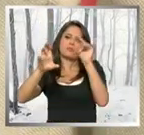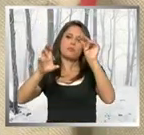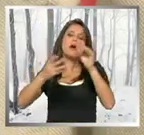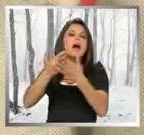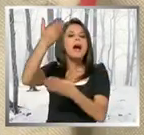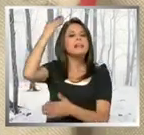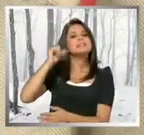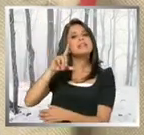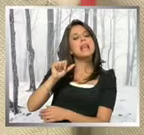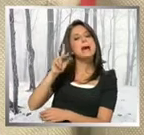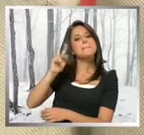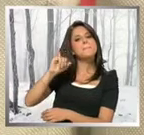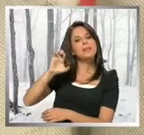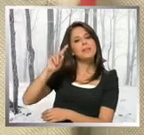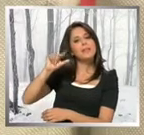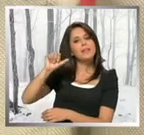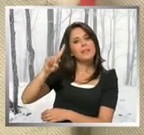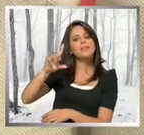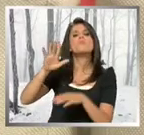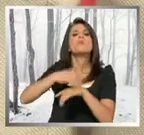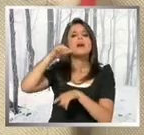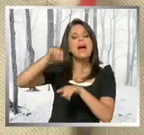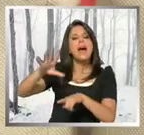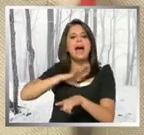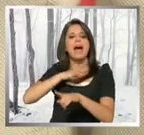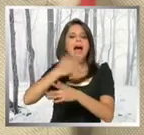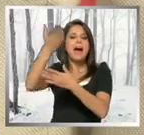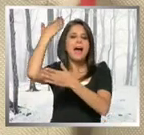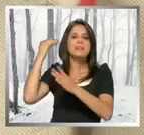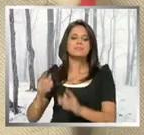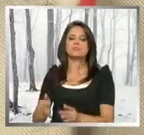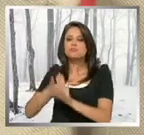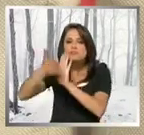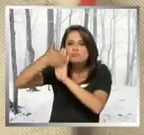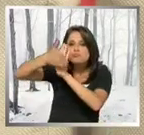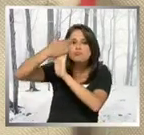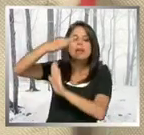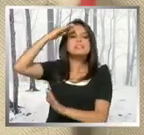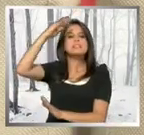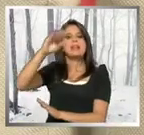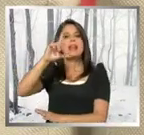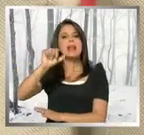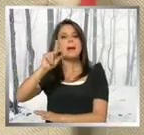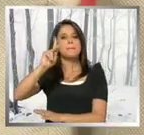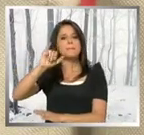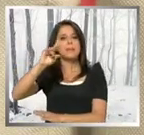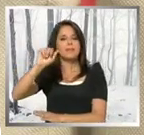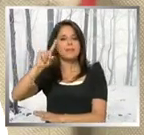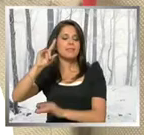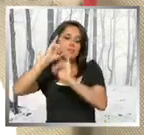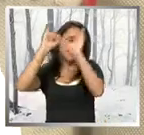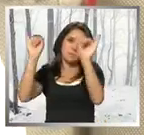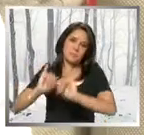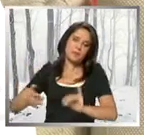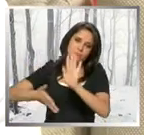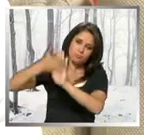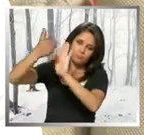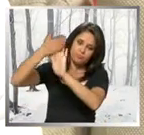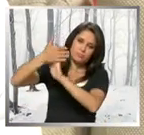Piedad, porque ahí se levantó un santuario en honor a la Señora de la Piedad en el siglo XVII, por